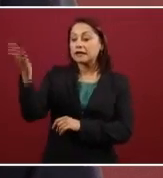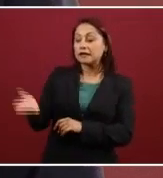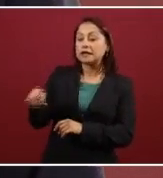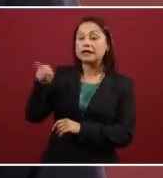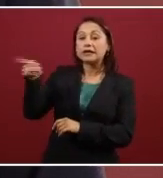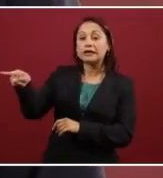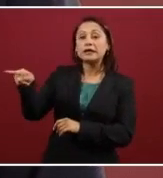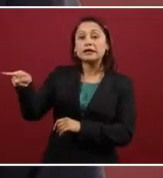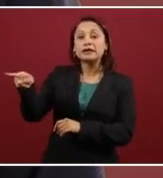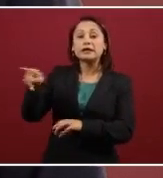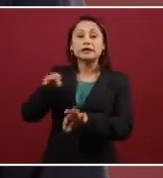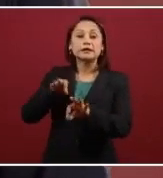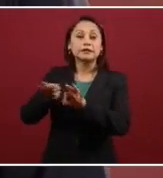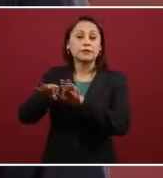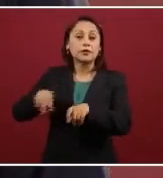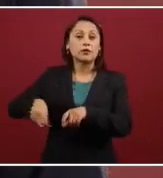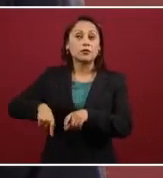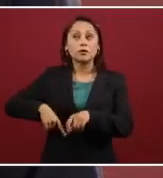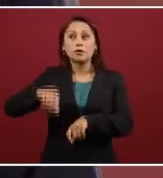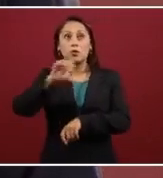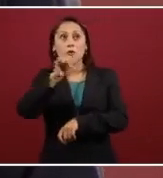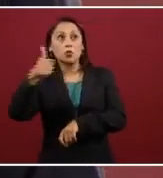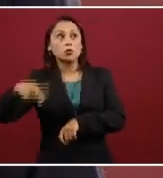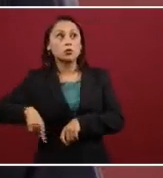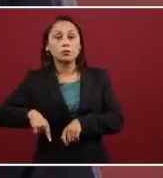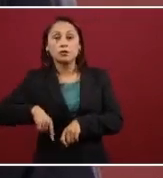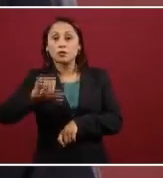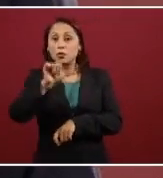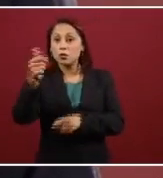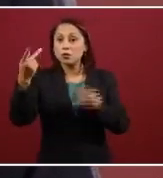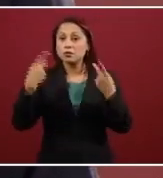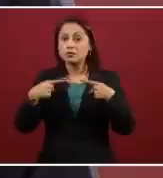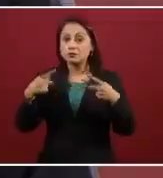experiencia en negociaciones